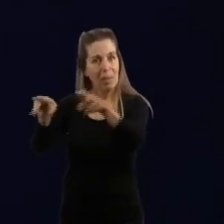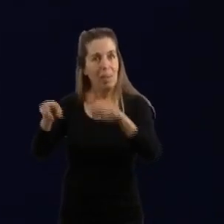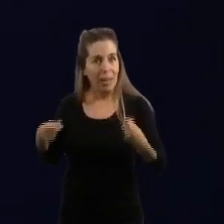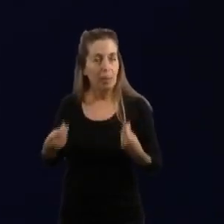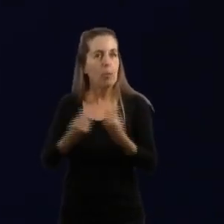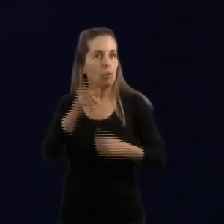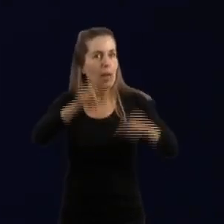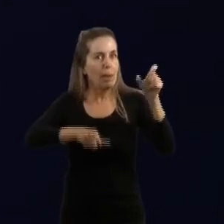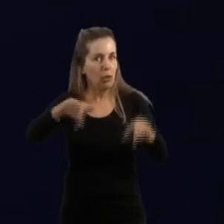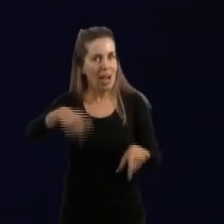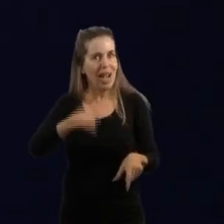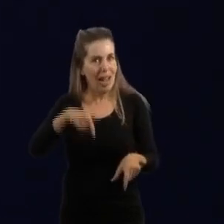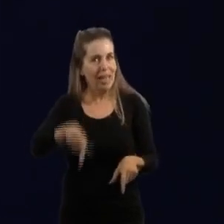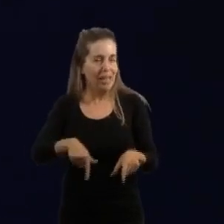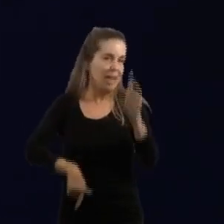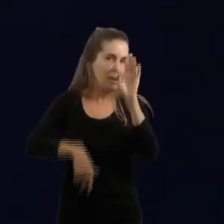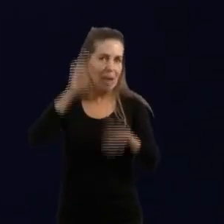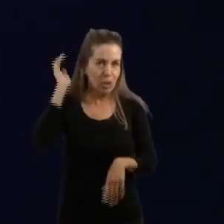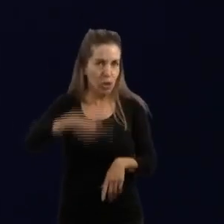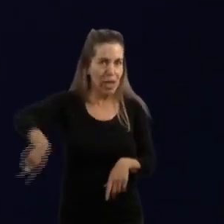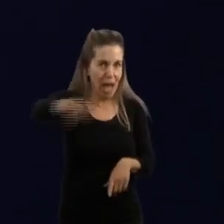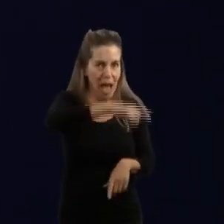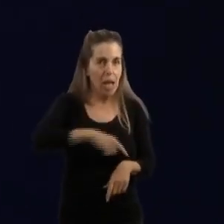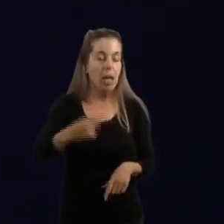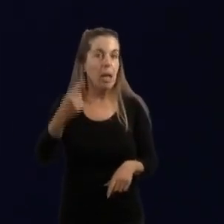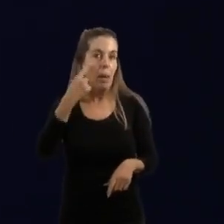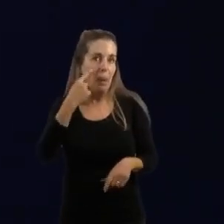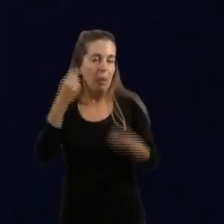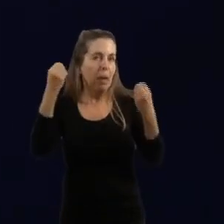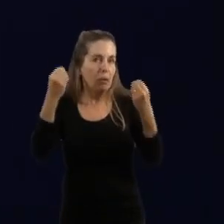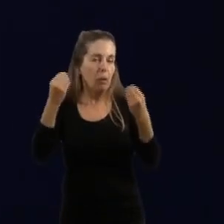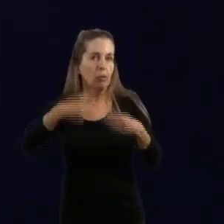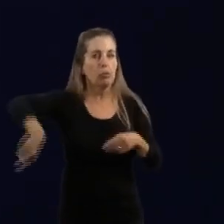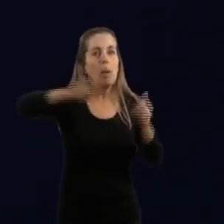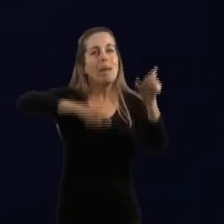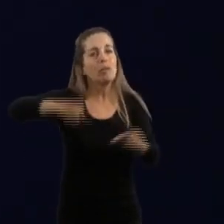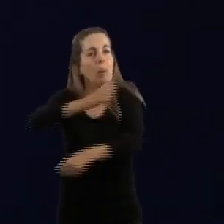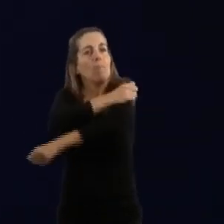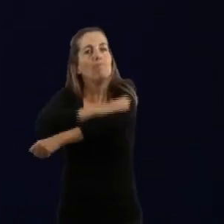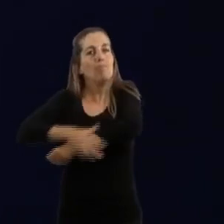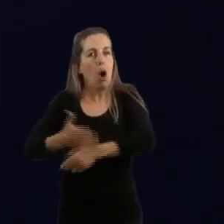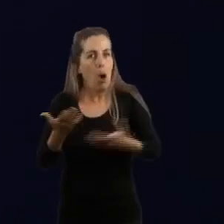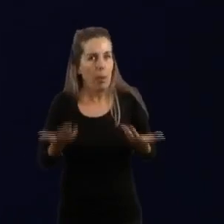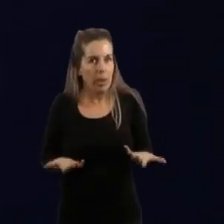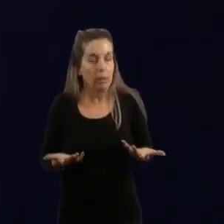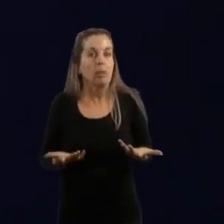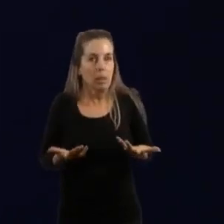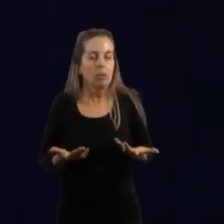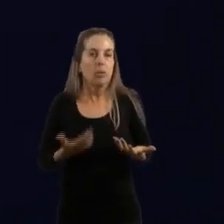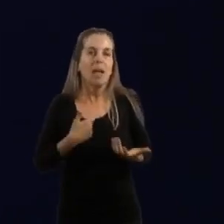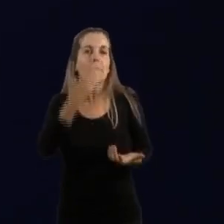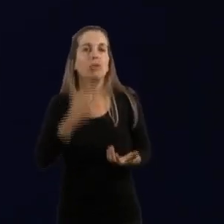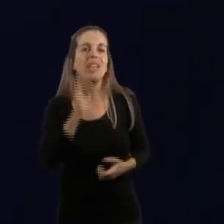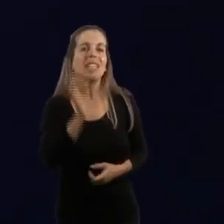desgracia es la mitad de la población, que vive debajo de la línea de pobreza. Entonces lo que me gustaría saber, me gustaría que me respondan, es